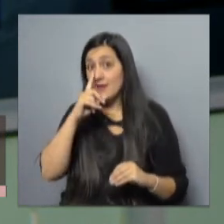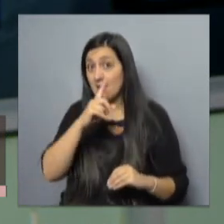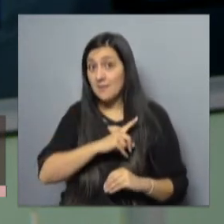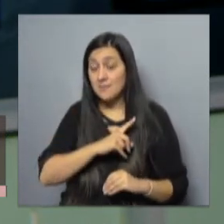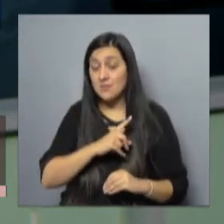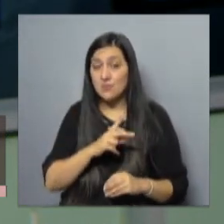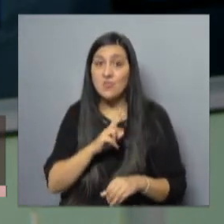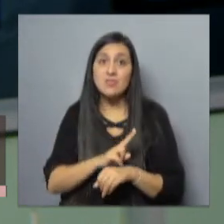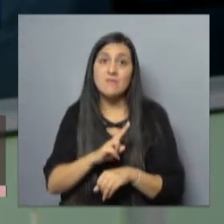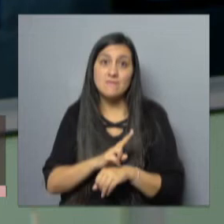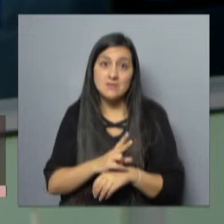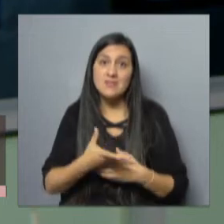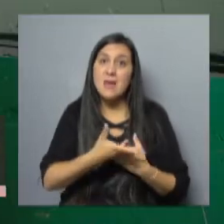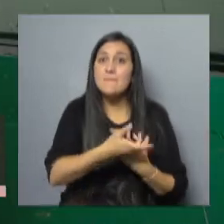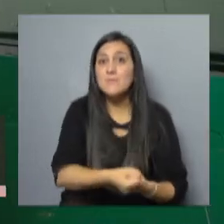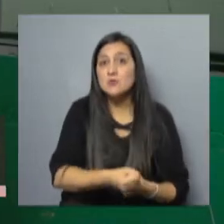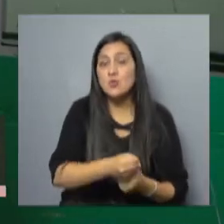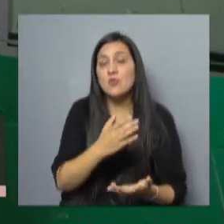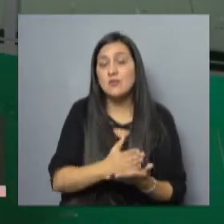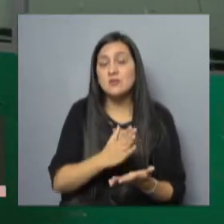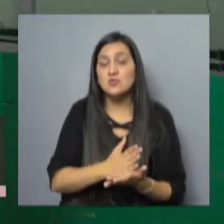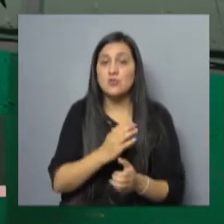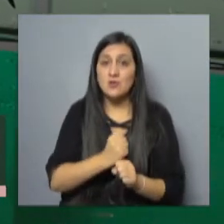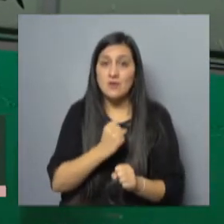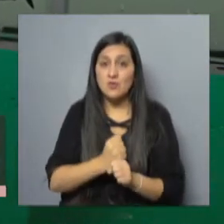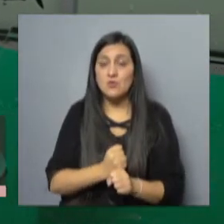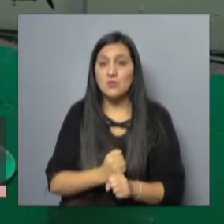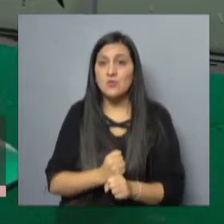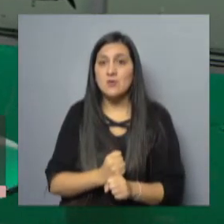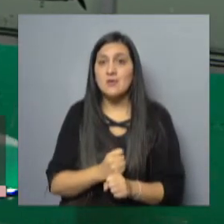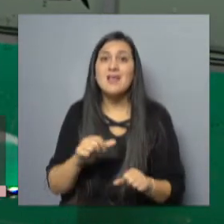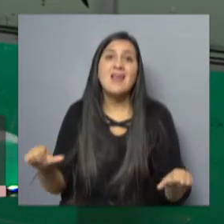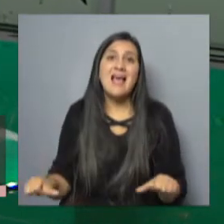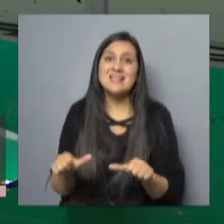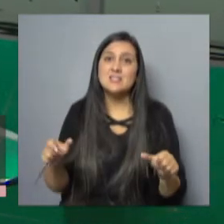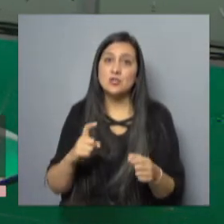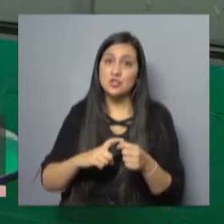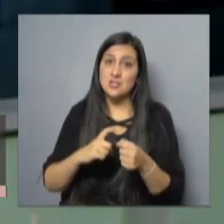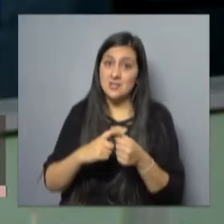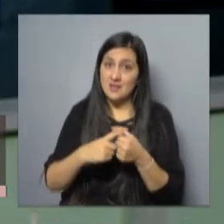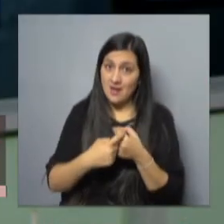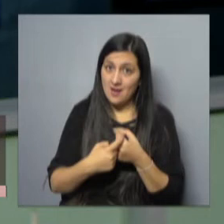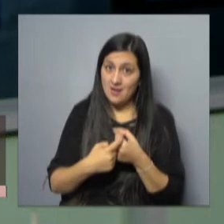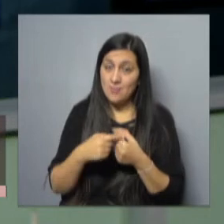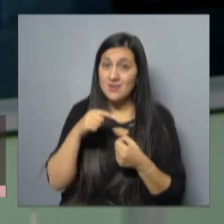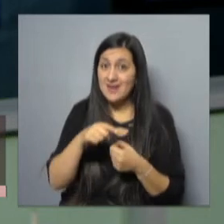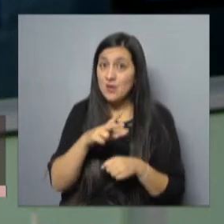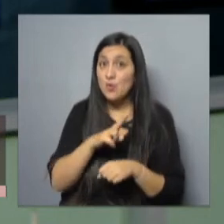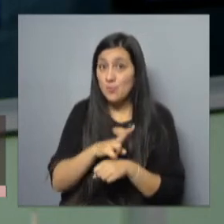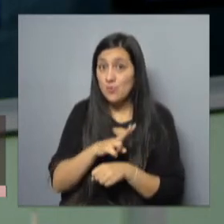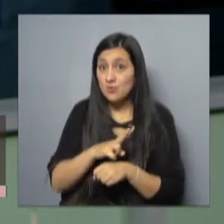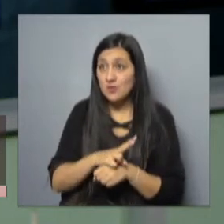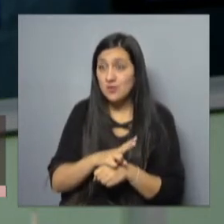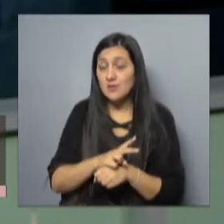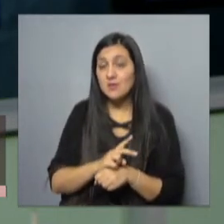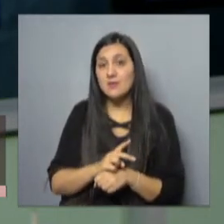de defensa de los derechos del trabajador y la trabajadora es el mecanismo de la acción sindical porque allí estamos amparados diríamos de